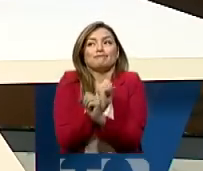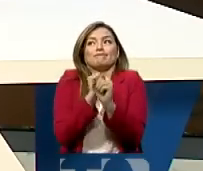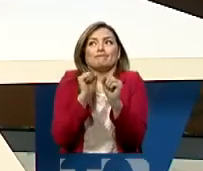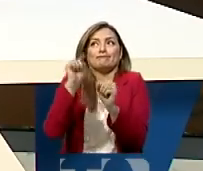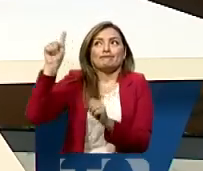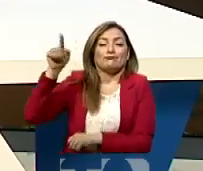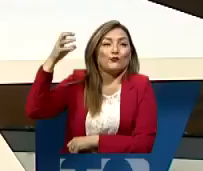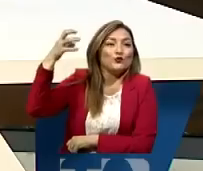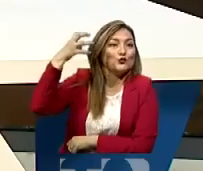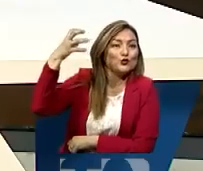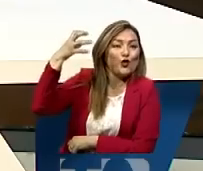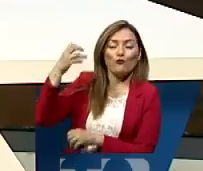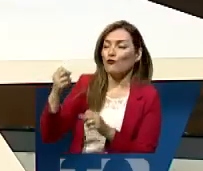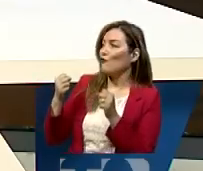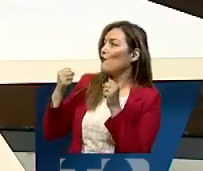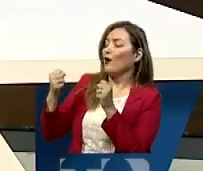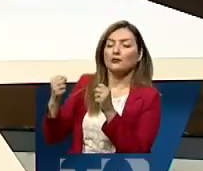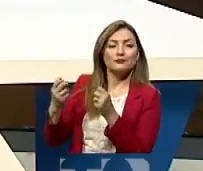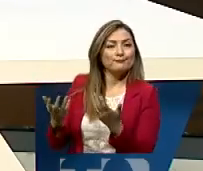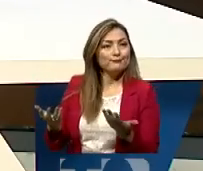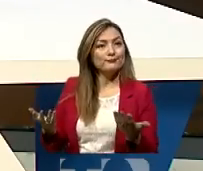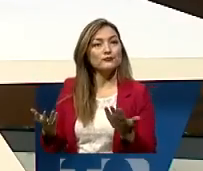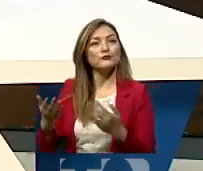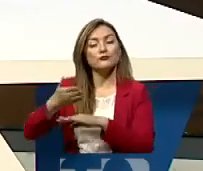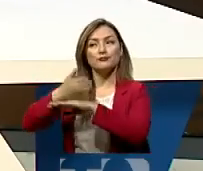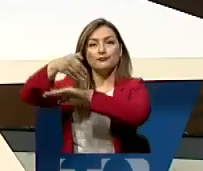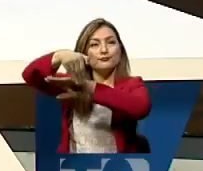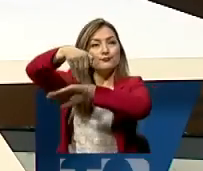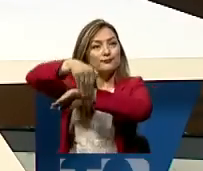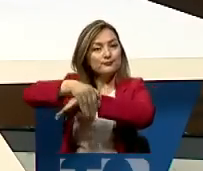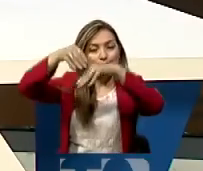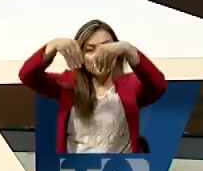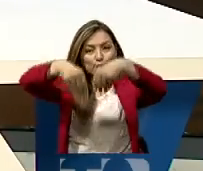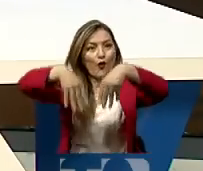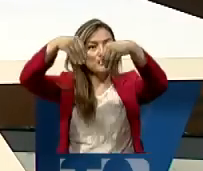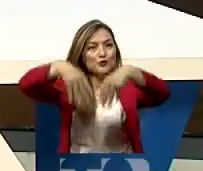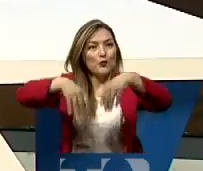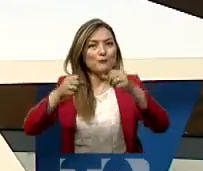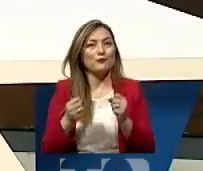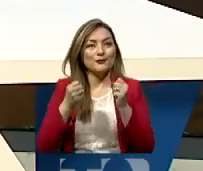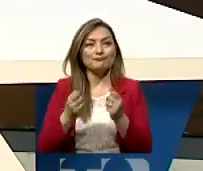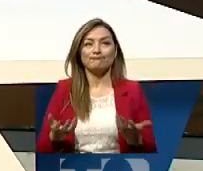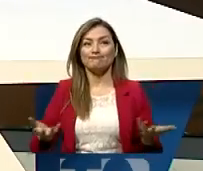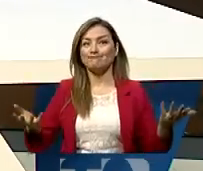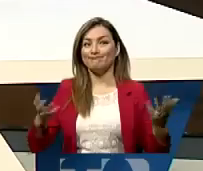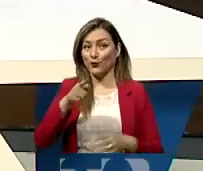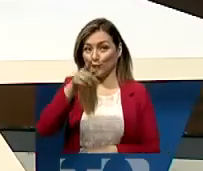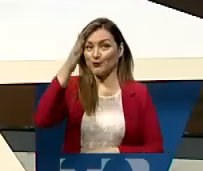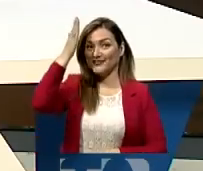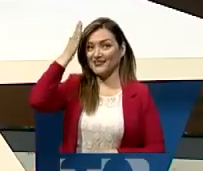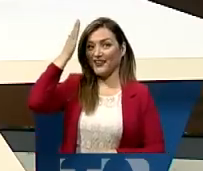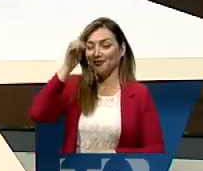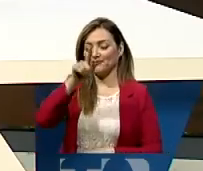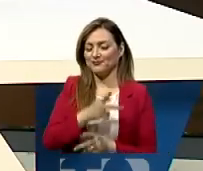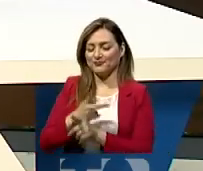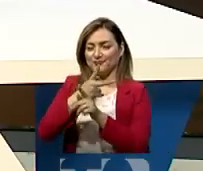un fuerte sol, por decirlo de esta manera, y en la tarde una lluvia impresionante, así que ya lo sabe, a tomar